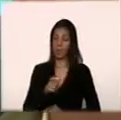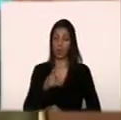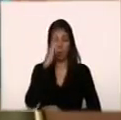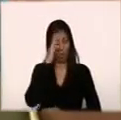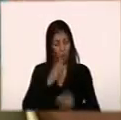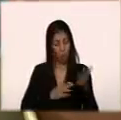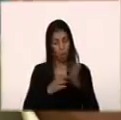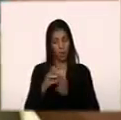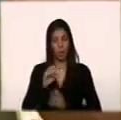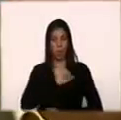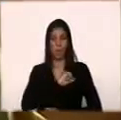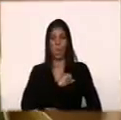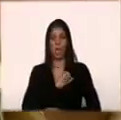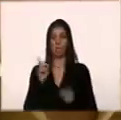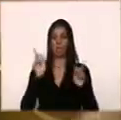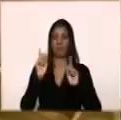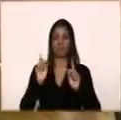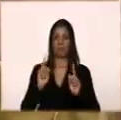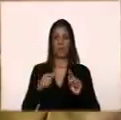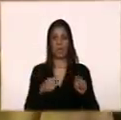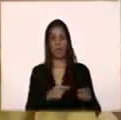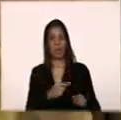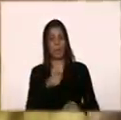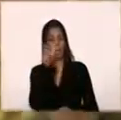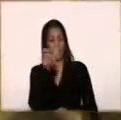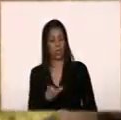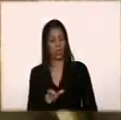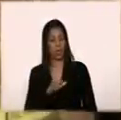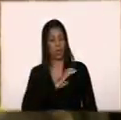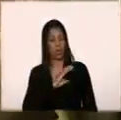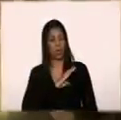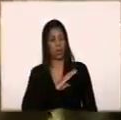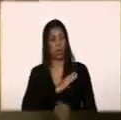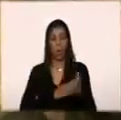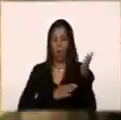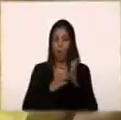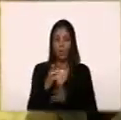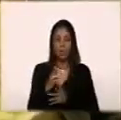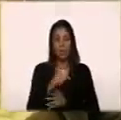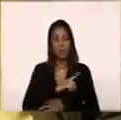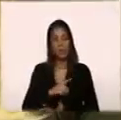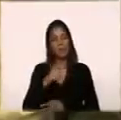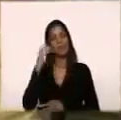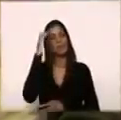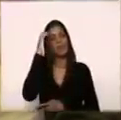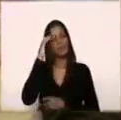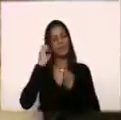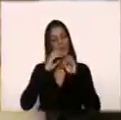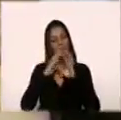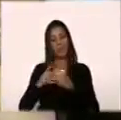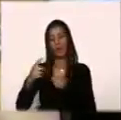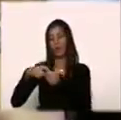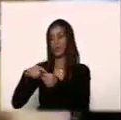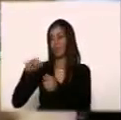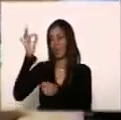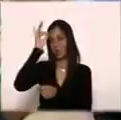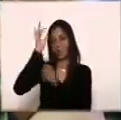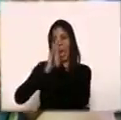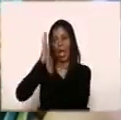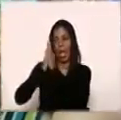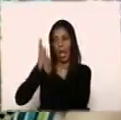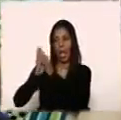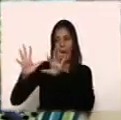temer. Ese empresariado honesto debe saber que el CPT no viene para